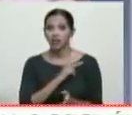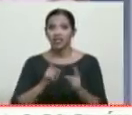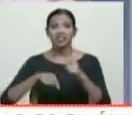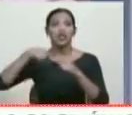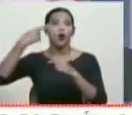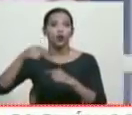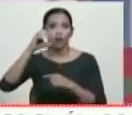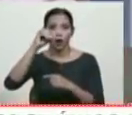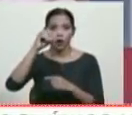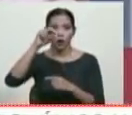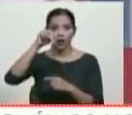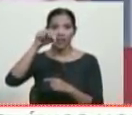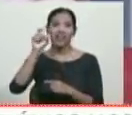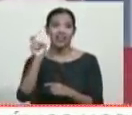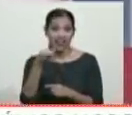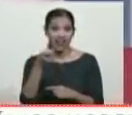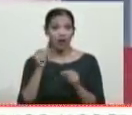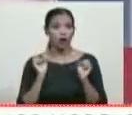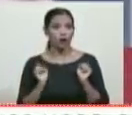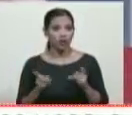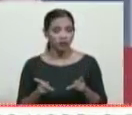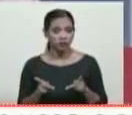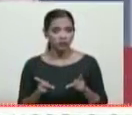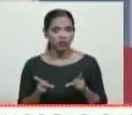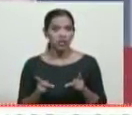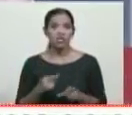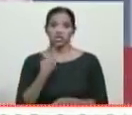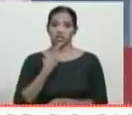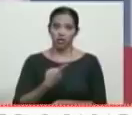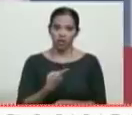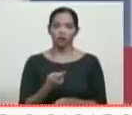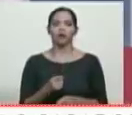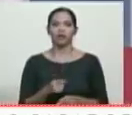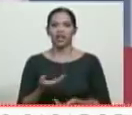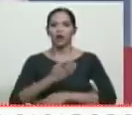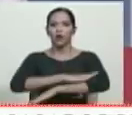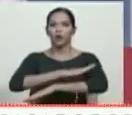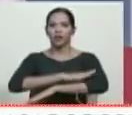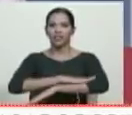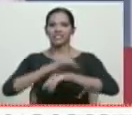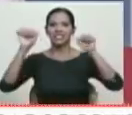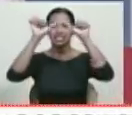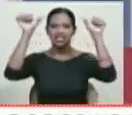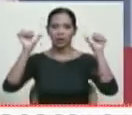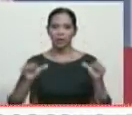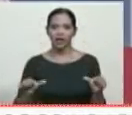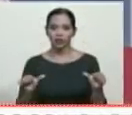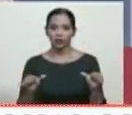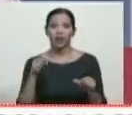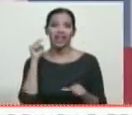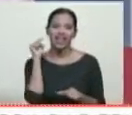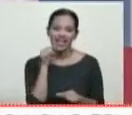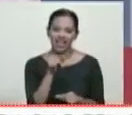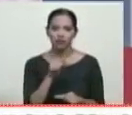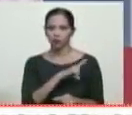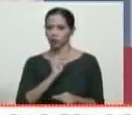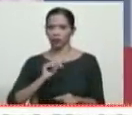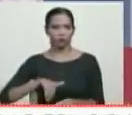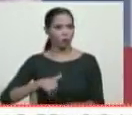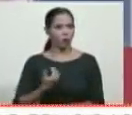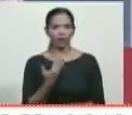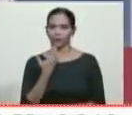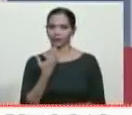ONG, ¿ok? Alegando que es un comportamiento sistemático. Eso es lo que no se puede